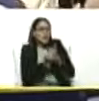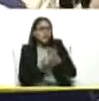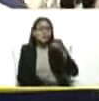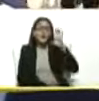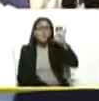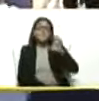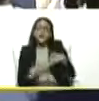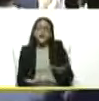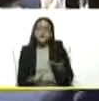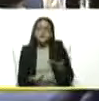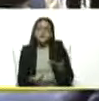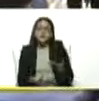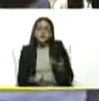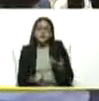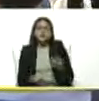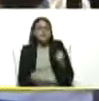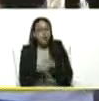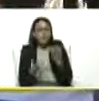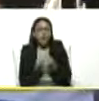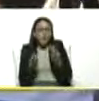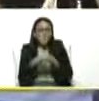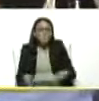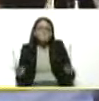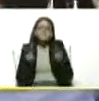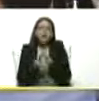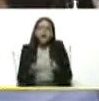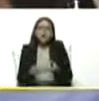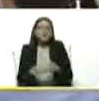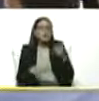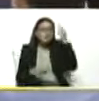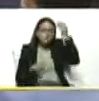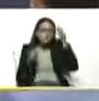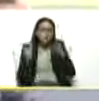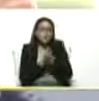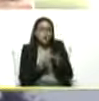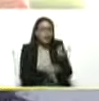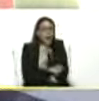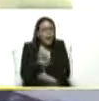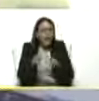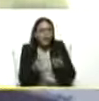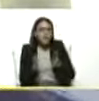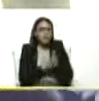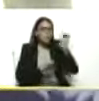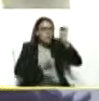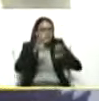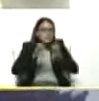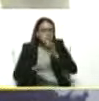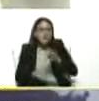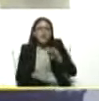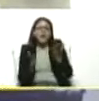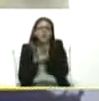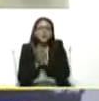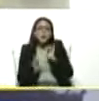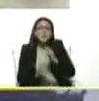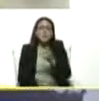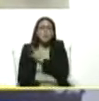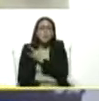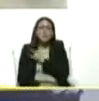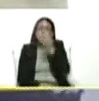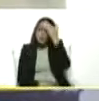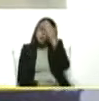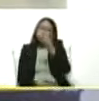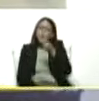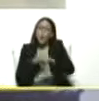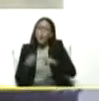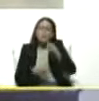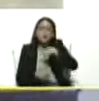la economía, al hoyo. Tú que estudiaste economía en la Universidad de Carabobo, tú que estudiaste economía en la Universidad Central de Venezuela.